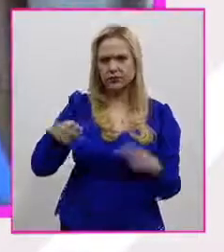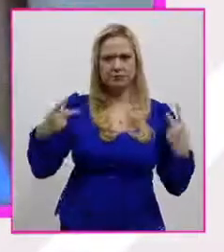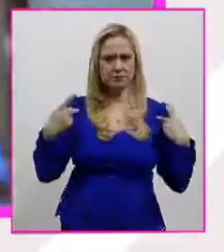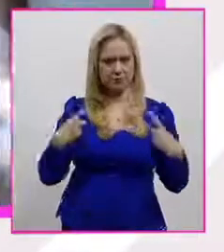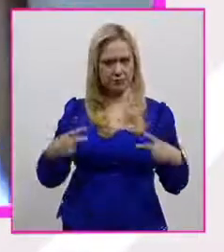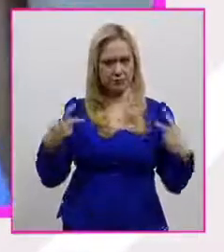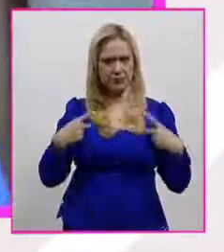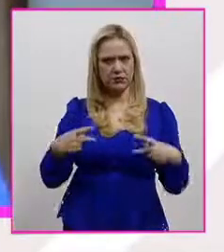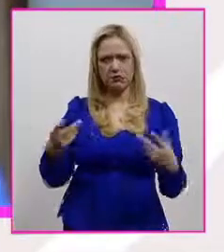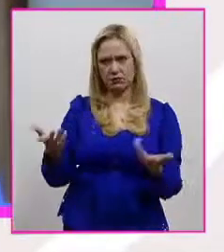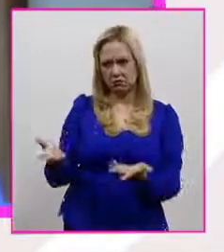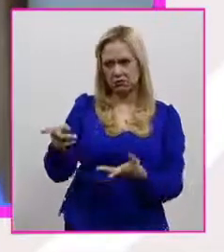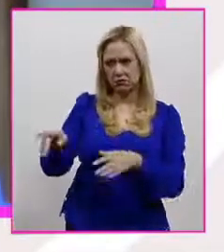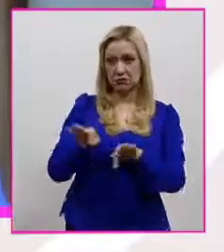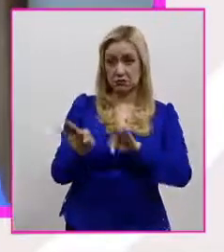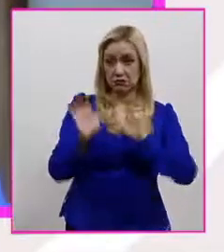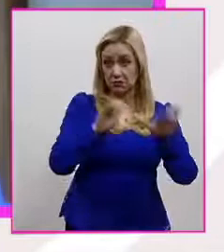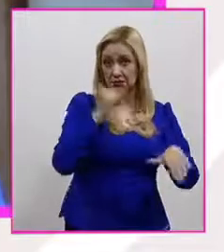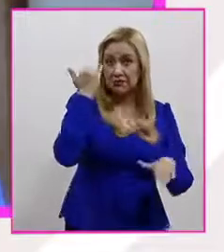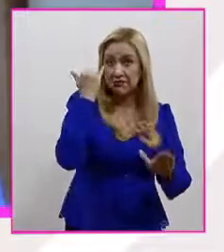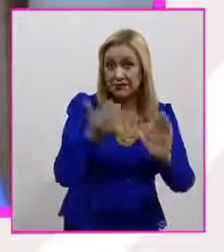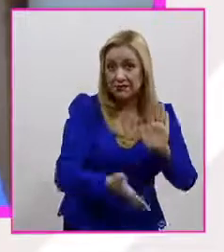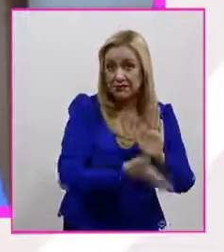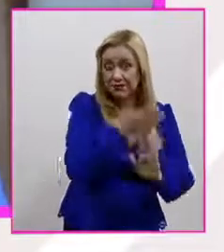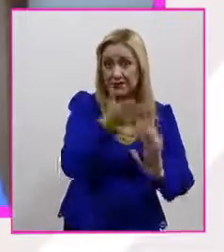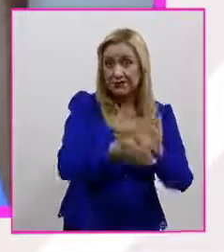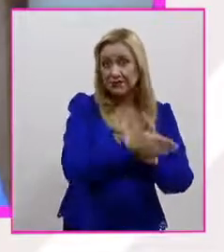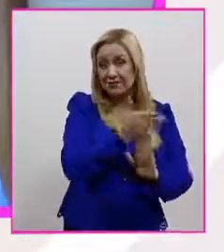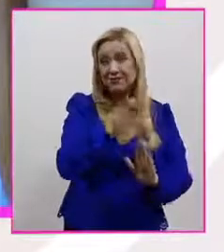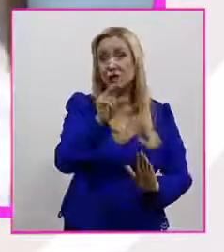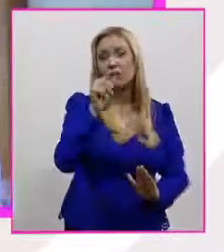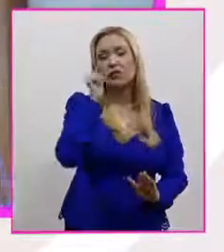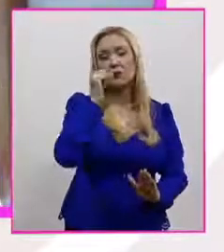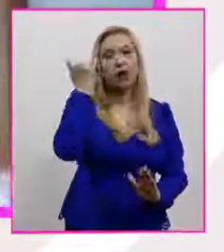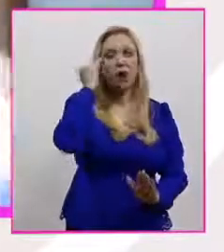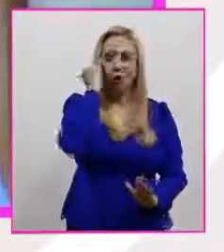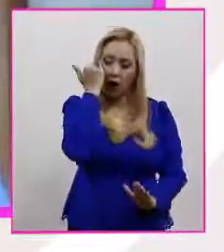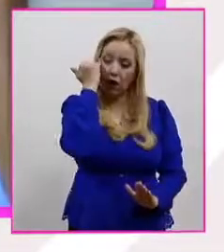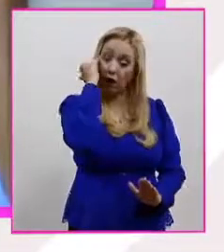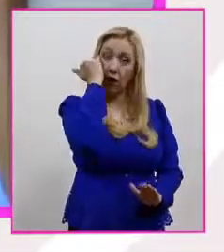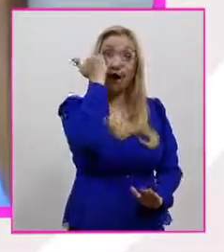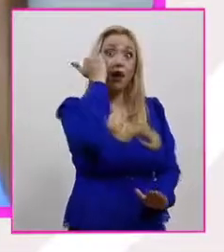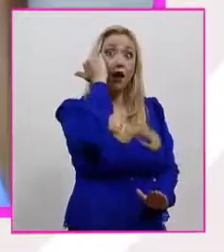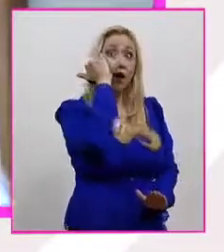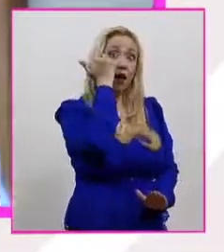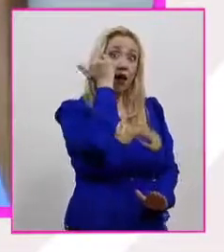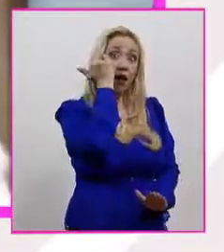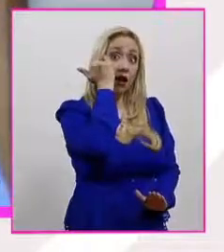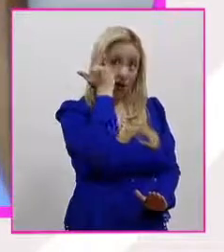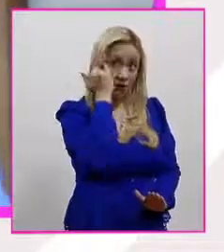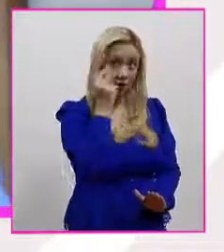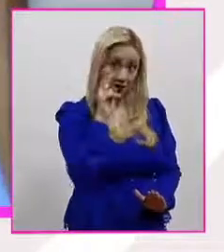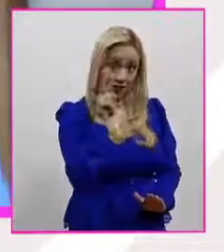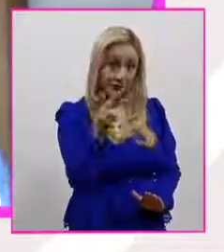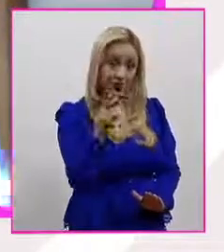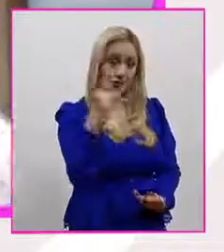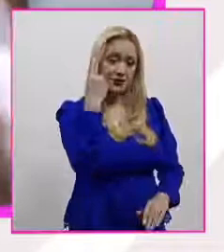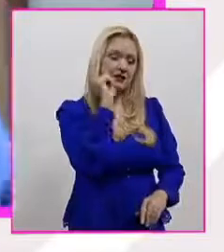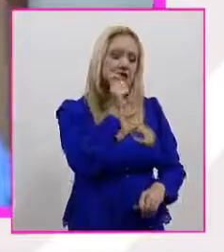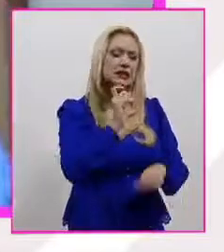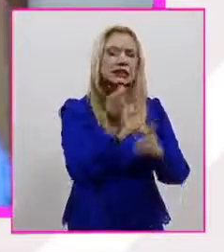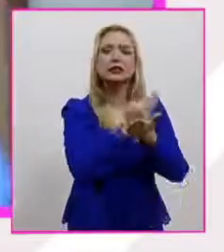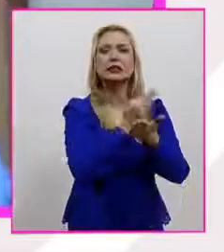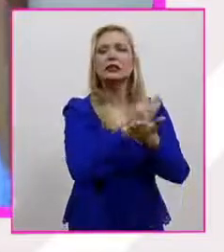tipo de ocupaciones es a que, aun cuando son una minoría en términos poblacionales, es